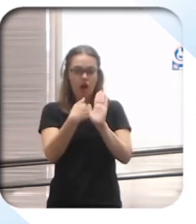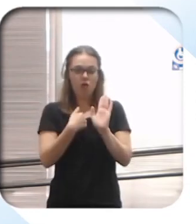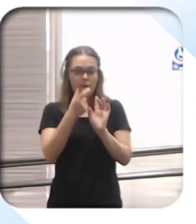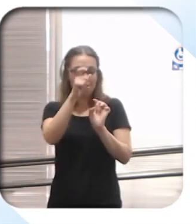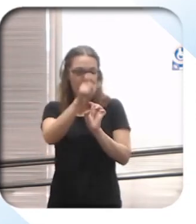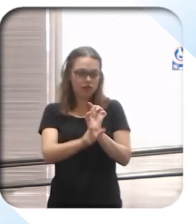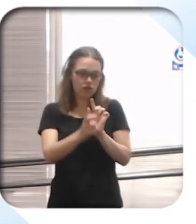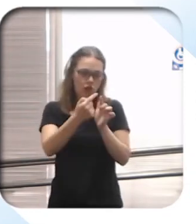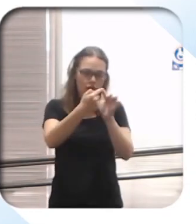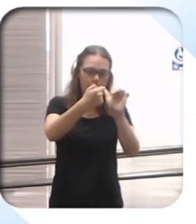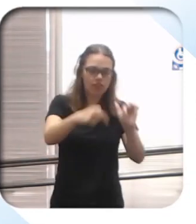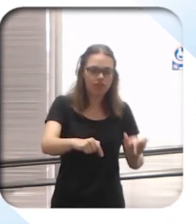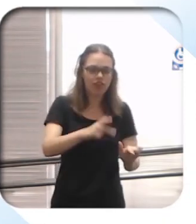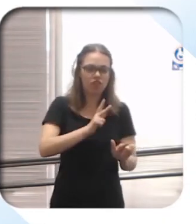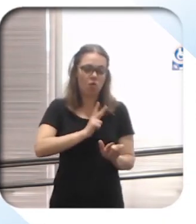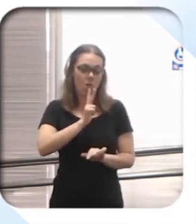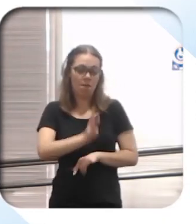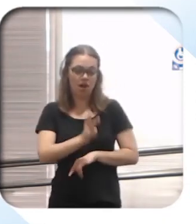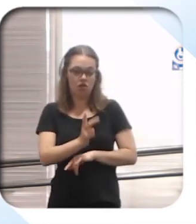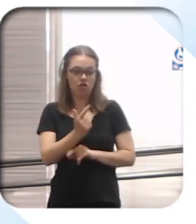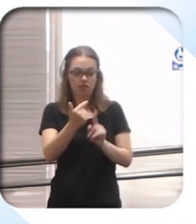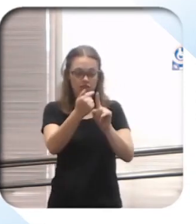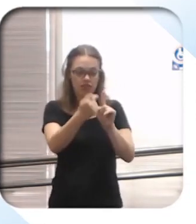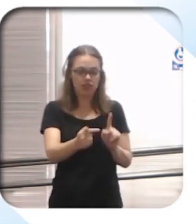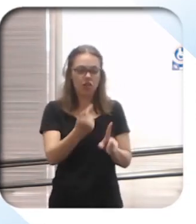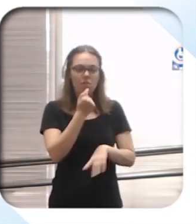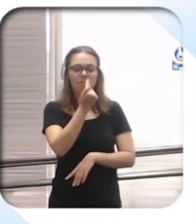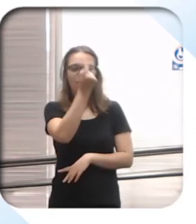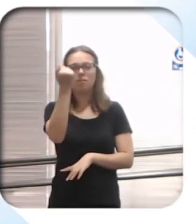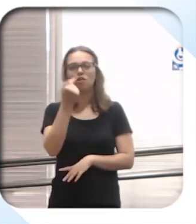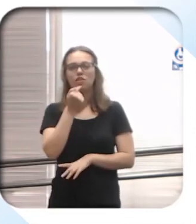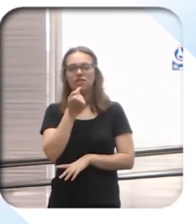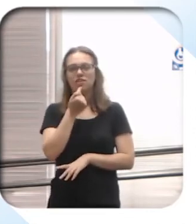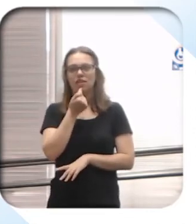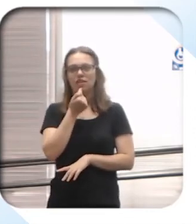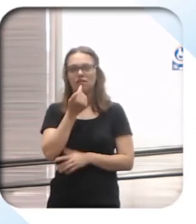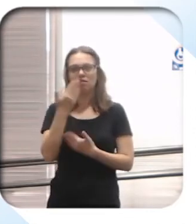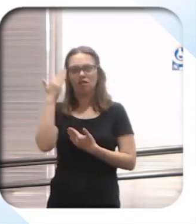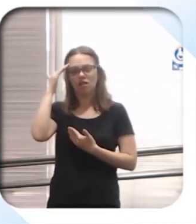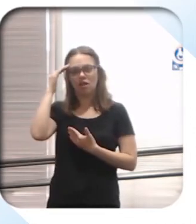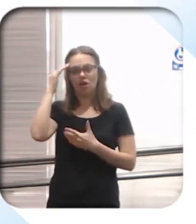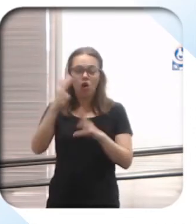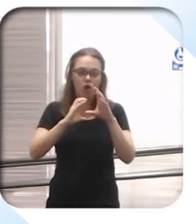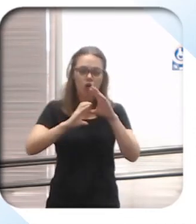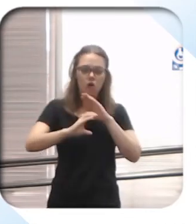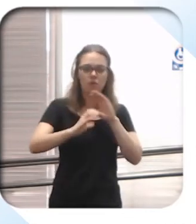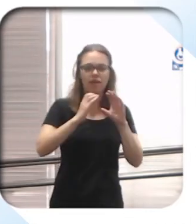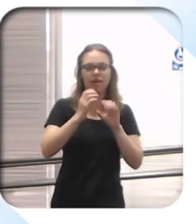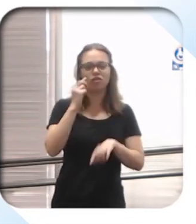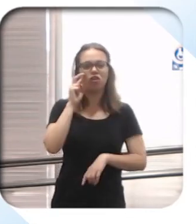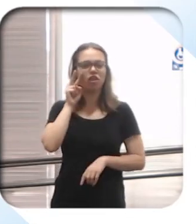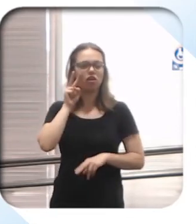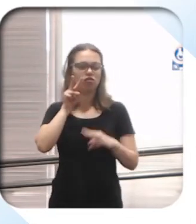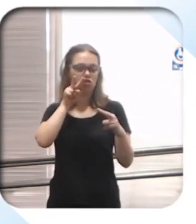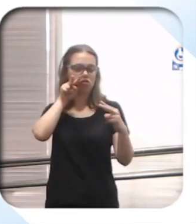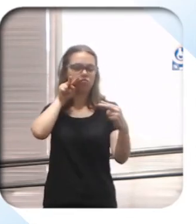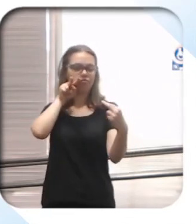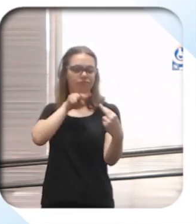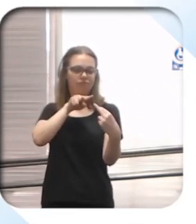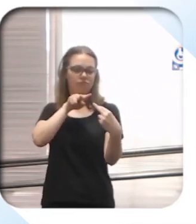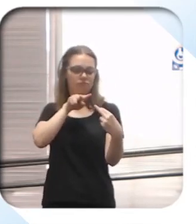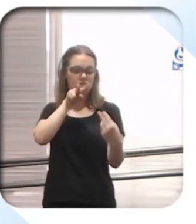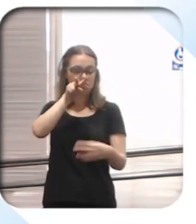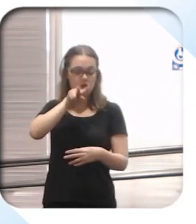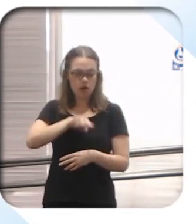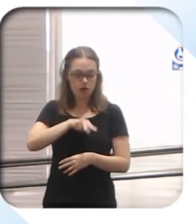distinto, un ser humano enfrente nuestro, lo primero que tengo que hacer es la comunicación a través de los ojos y mirar al otro ser que